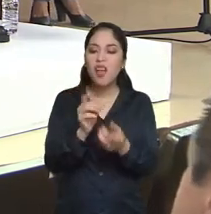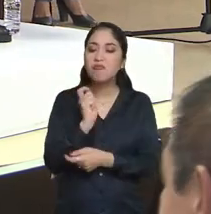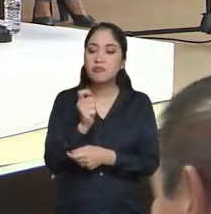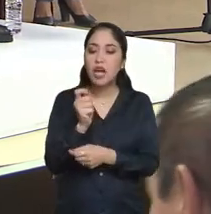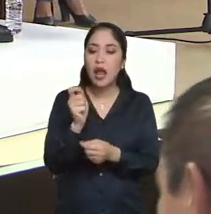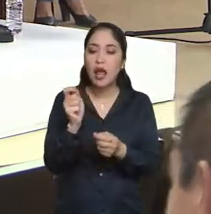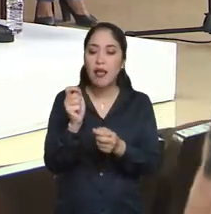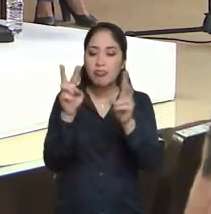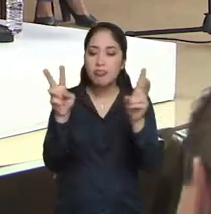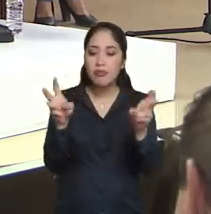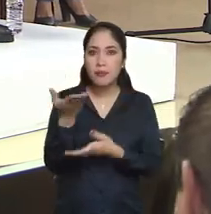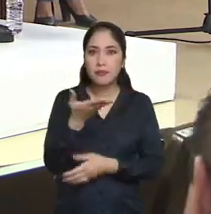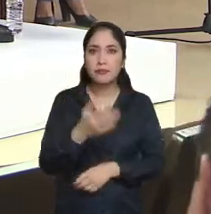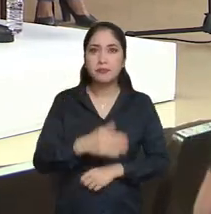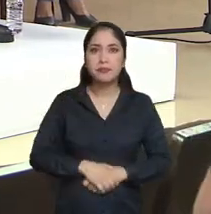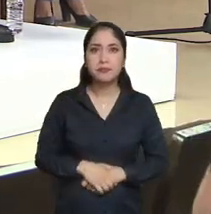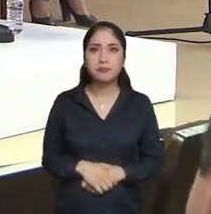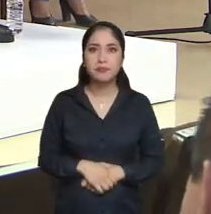Con su permiso, gobernador.